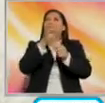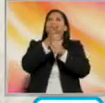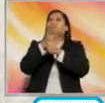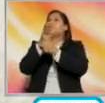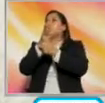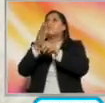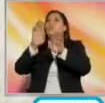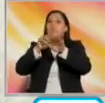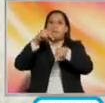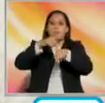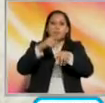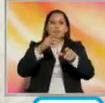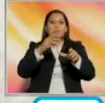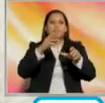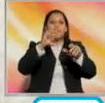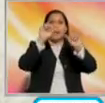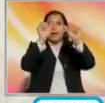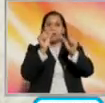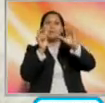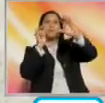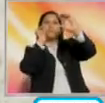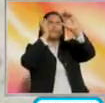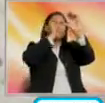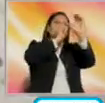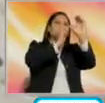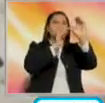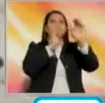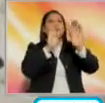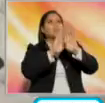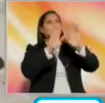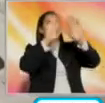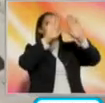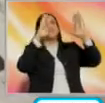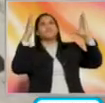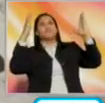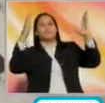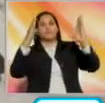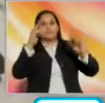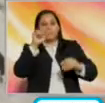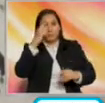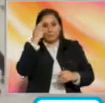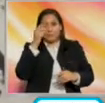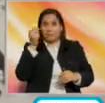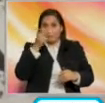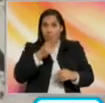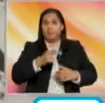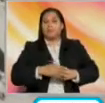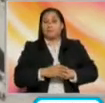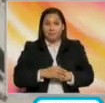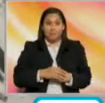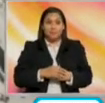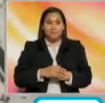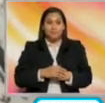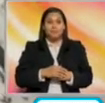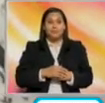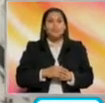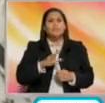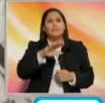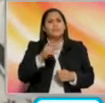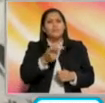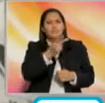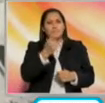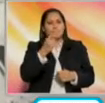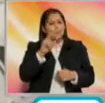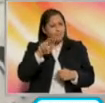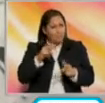estaban colocando las piezas artísticas en la fachada de Bellas Artes. Y aquí Qué vemos también privilegio. parte Sí. de la obra. Oye, una pregunta, ¿es